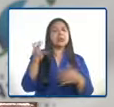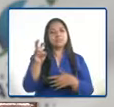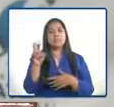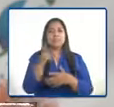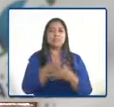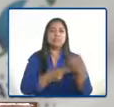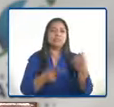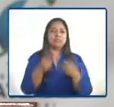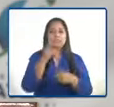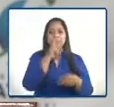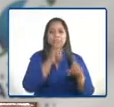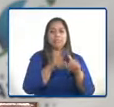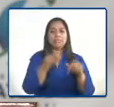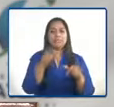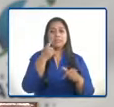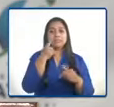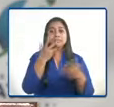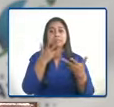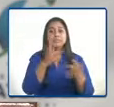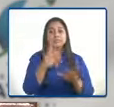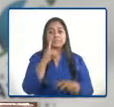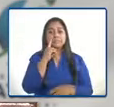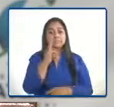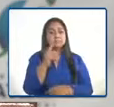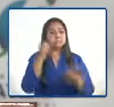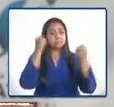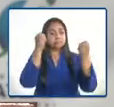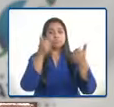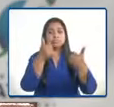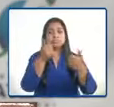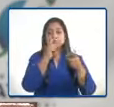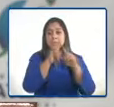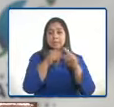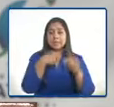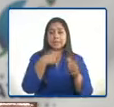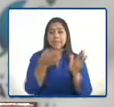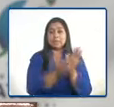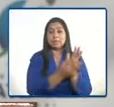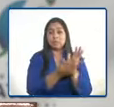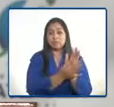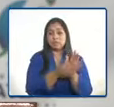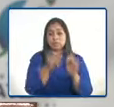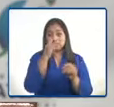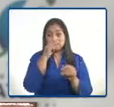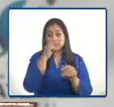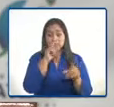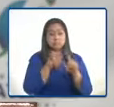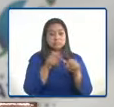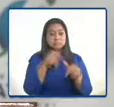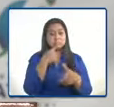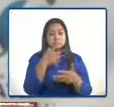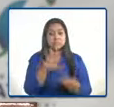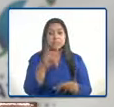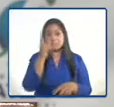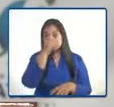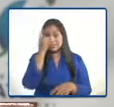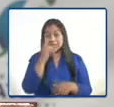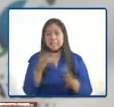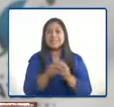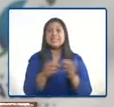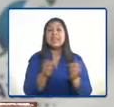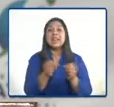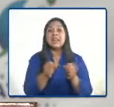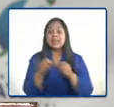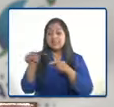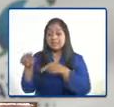y realmente vemos que será un éxito. De hecho, Tapachula es un destino que vamos a estar trabajando desde Xela. El